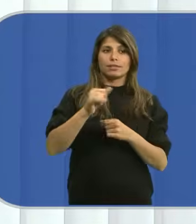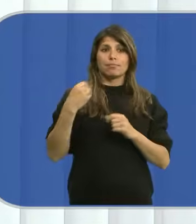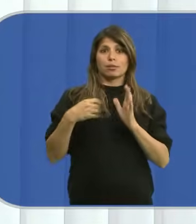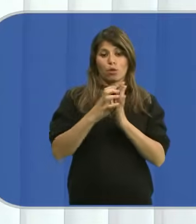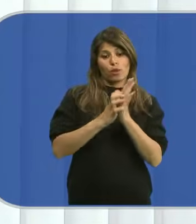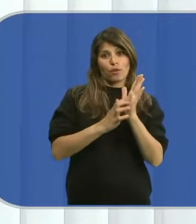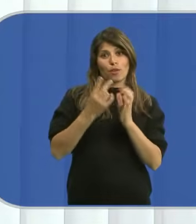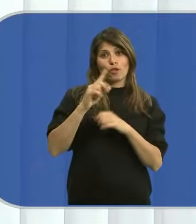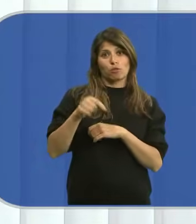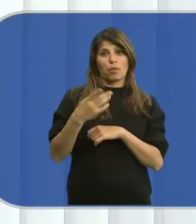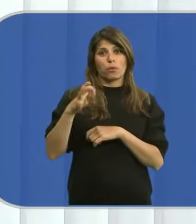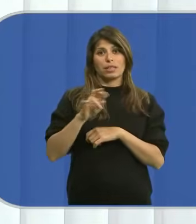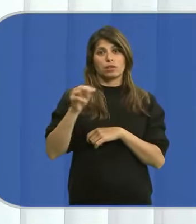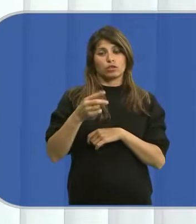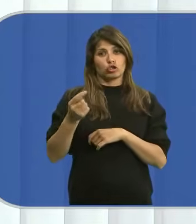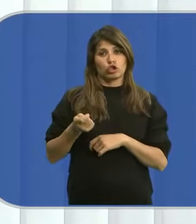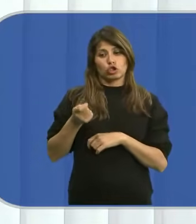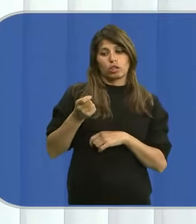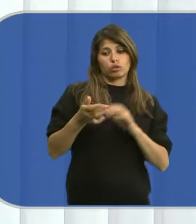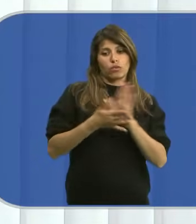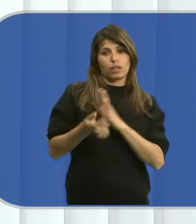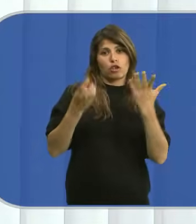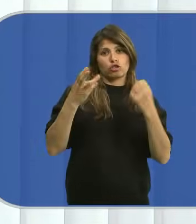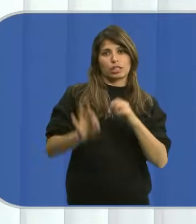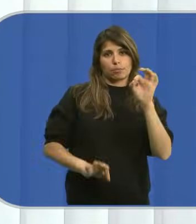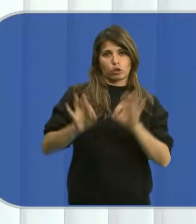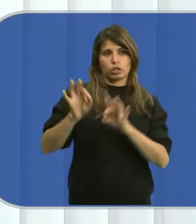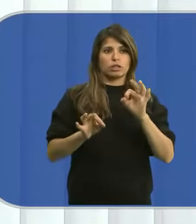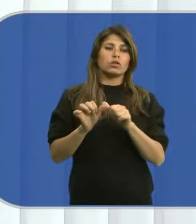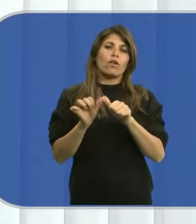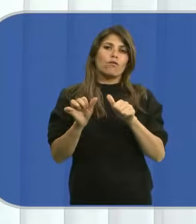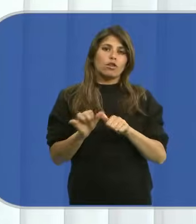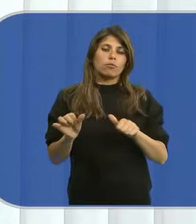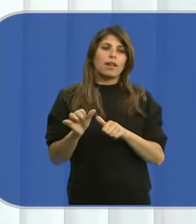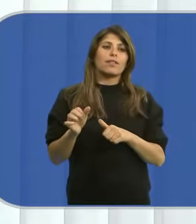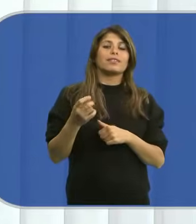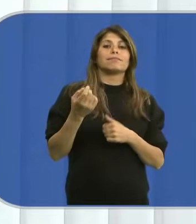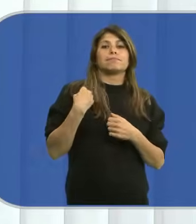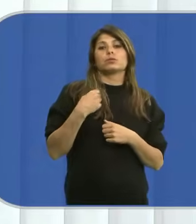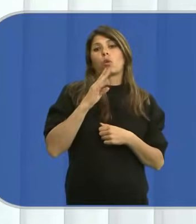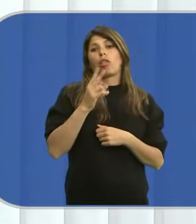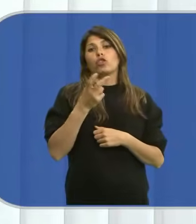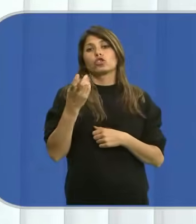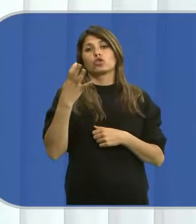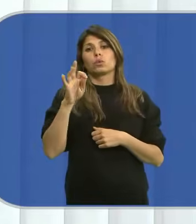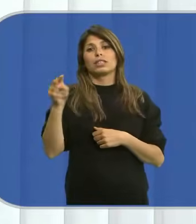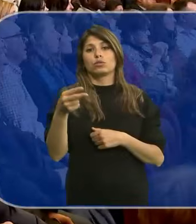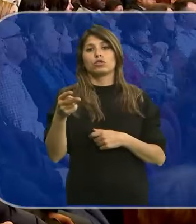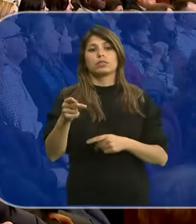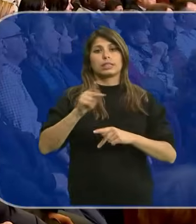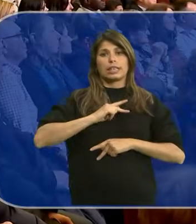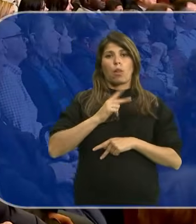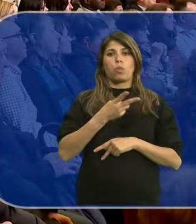euros que donamos es de un 80%. Implica que de alguna forma nos vuelven de esos 250 euros 200